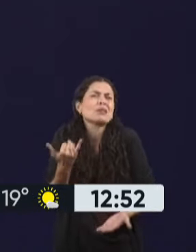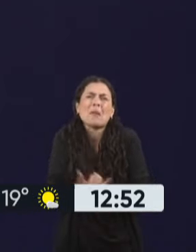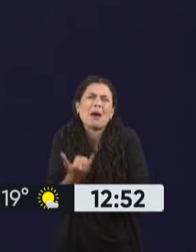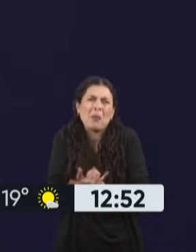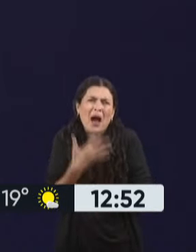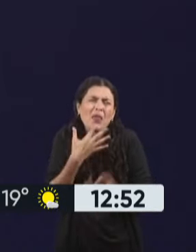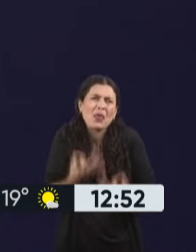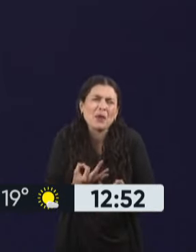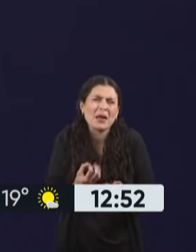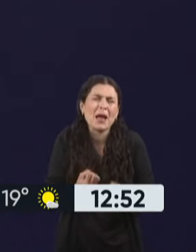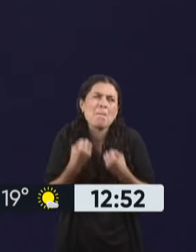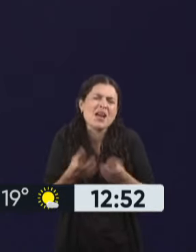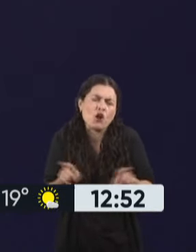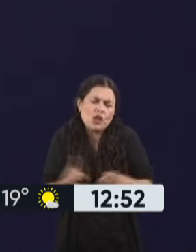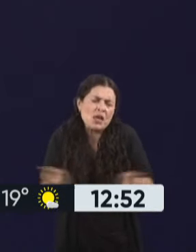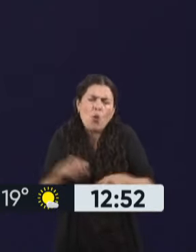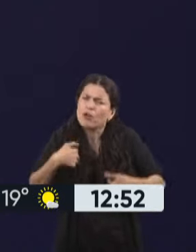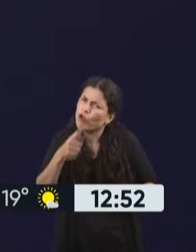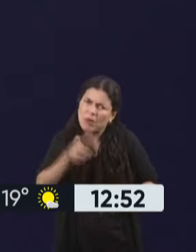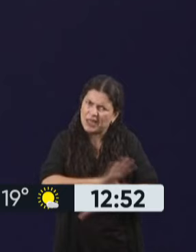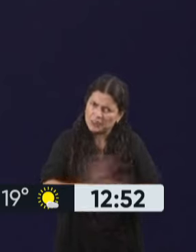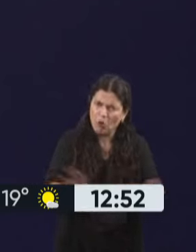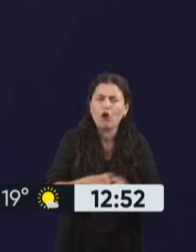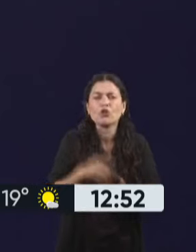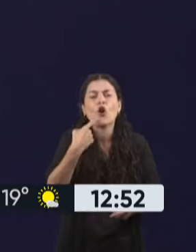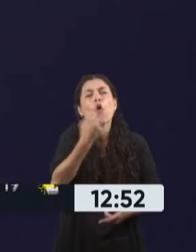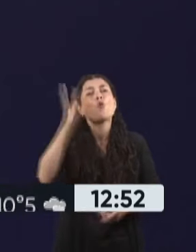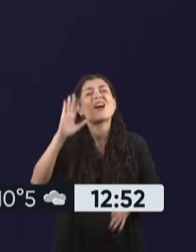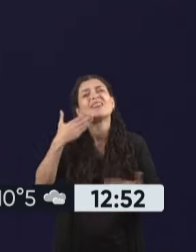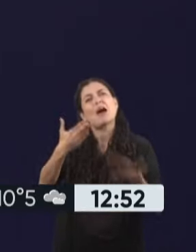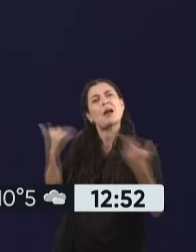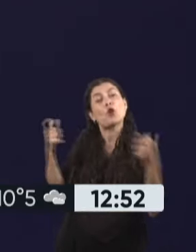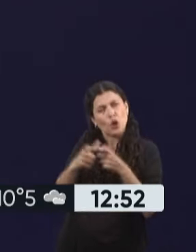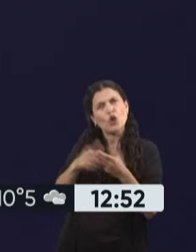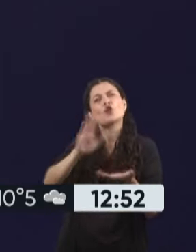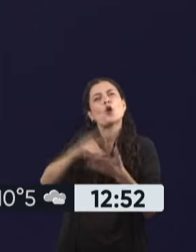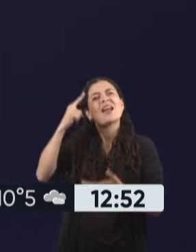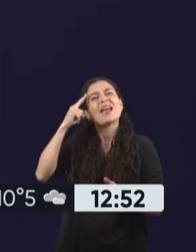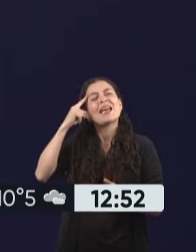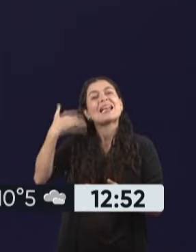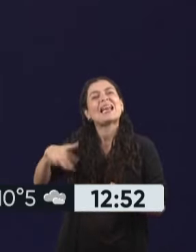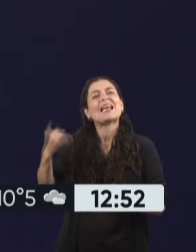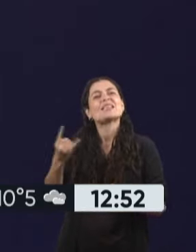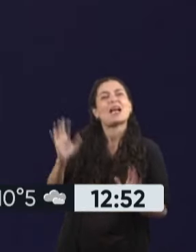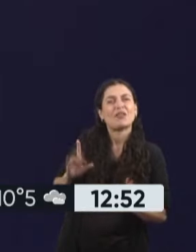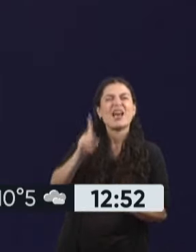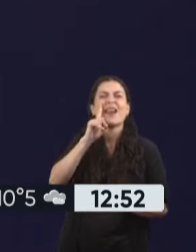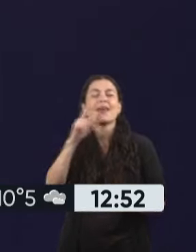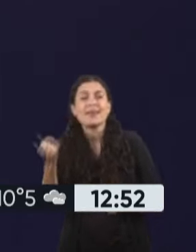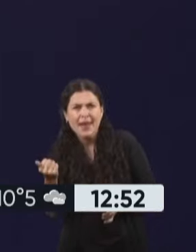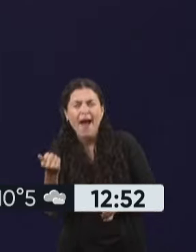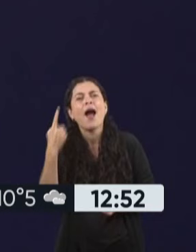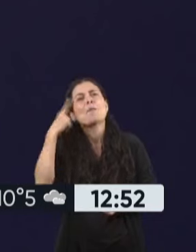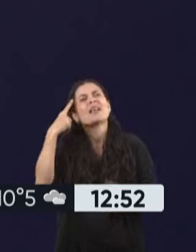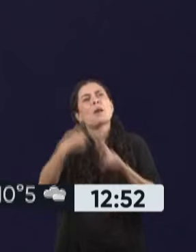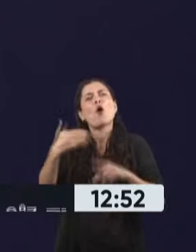voy a contestar igual. Una de las charlas fue sobre inteligencia artificial y cómo aplicar la inteligencia artificial al mundo que